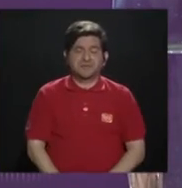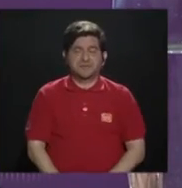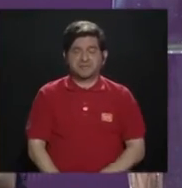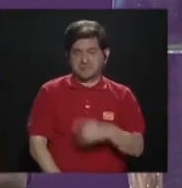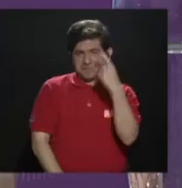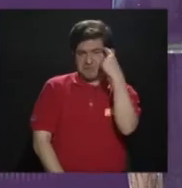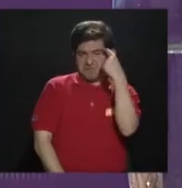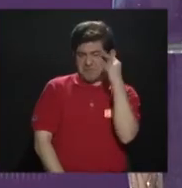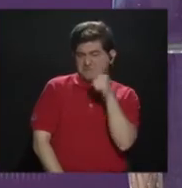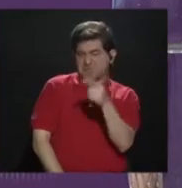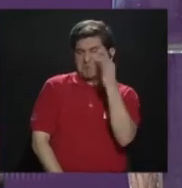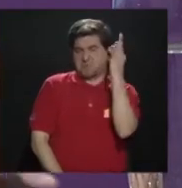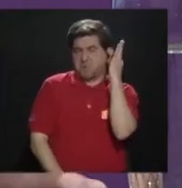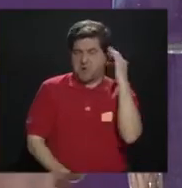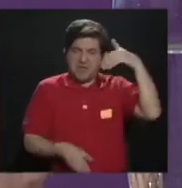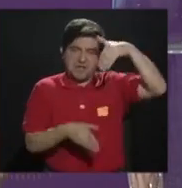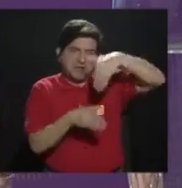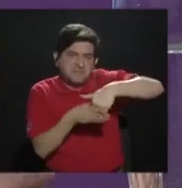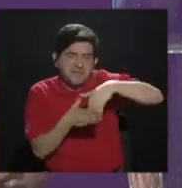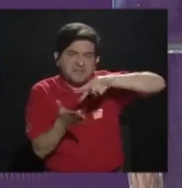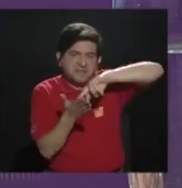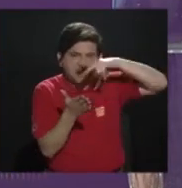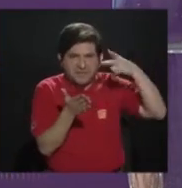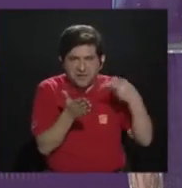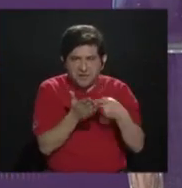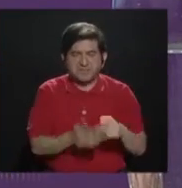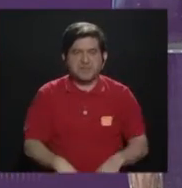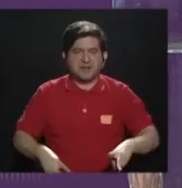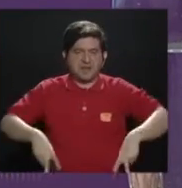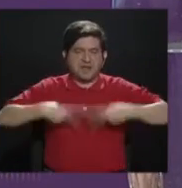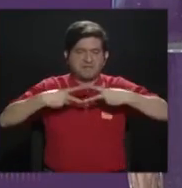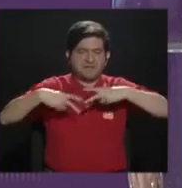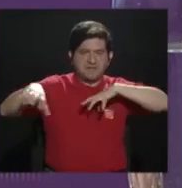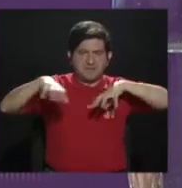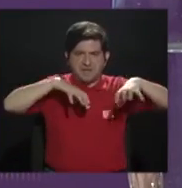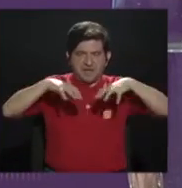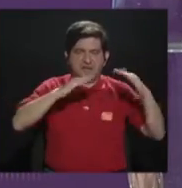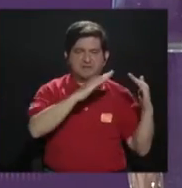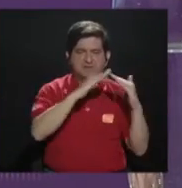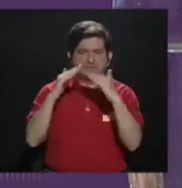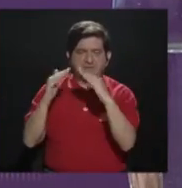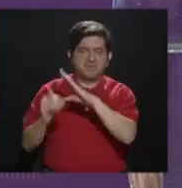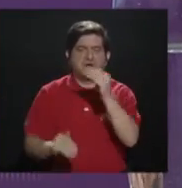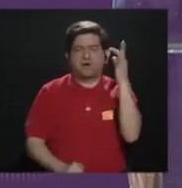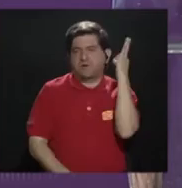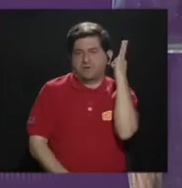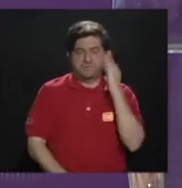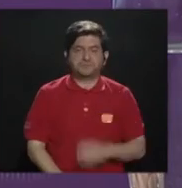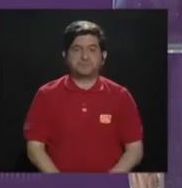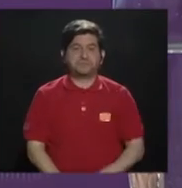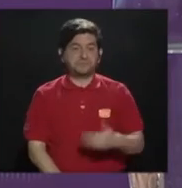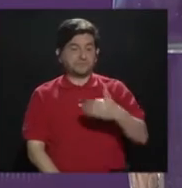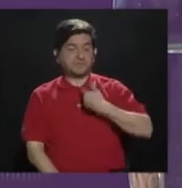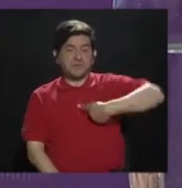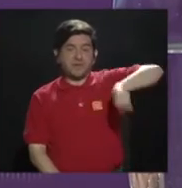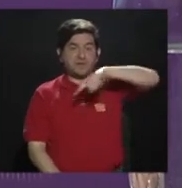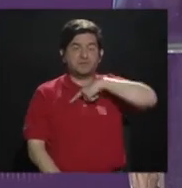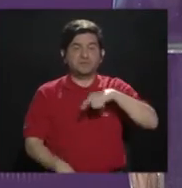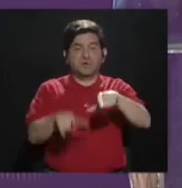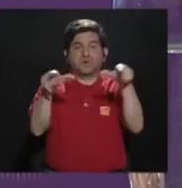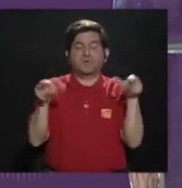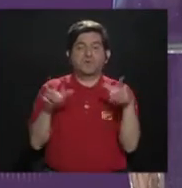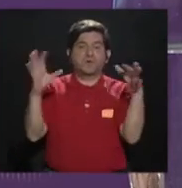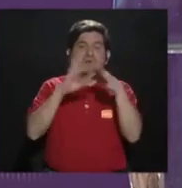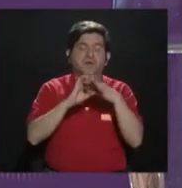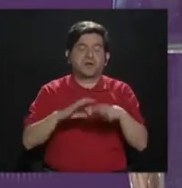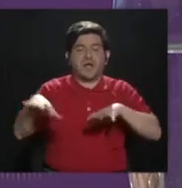para las mujeres dentro de lo que tiene que ver con la vida doméstica y con la vida femenina. Ocupamos lugares que tienen que ver con